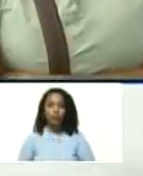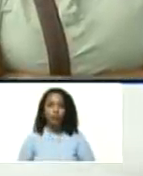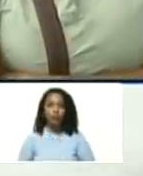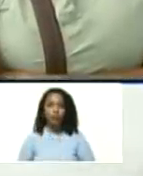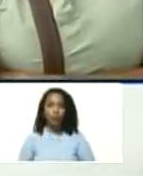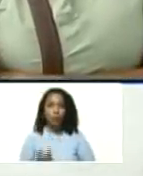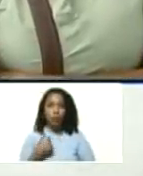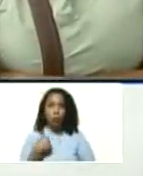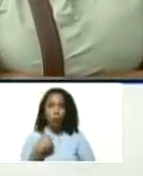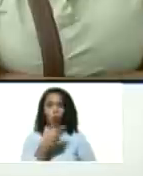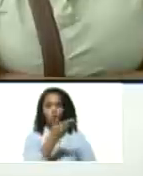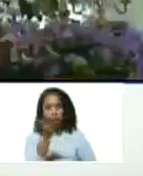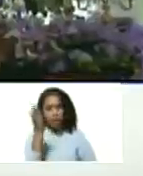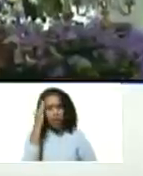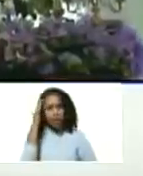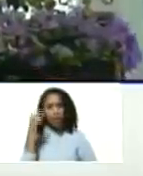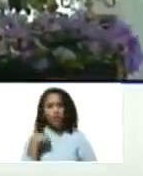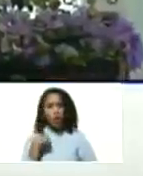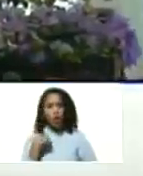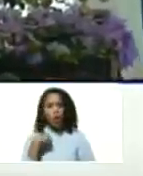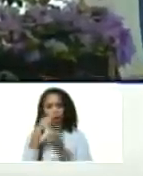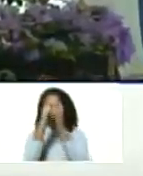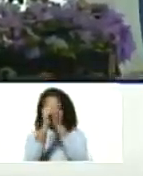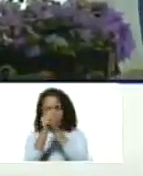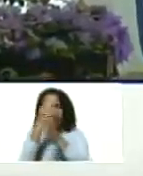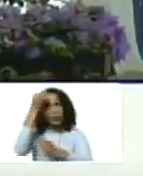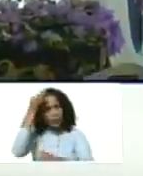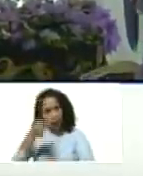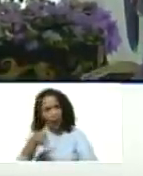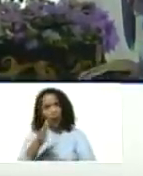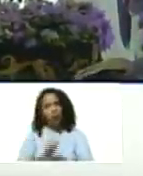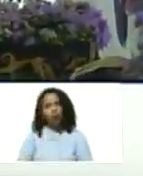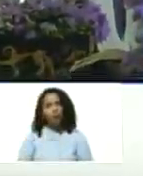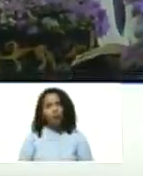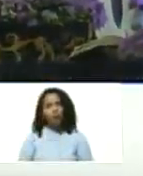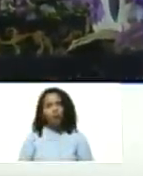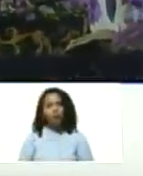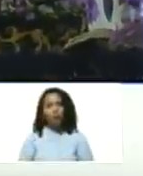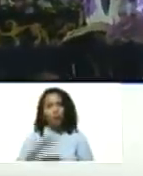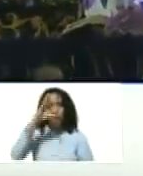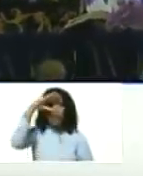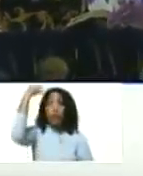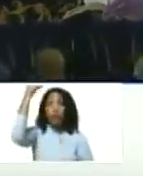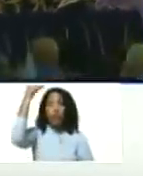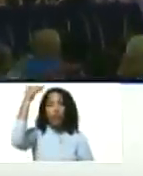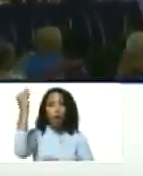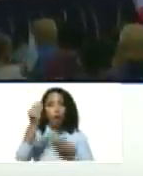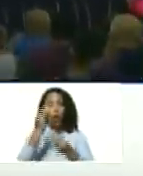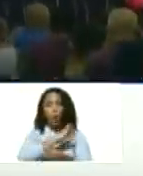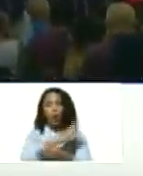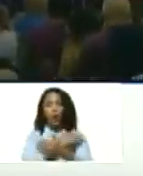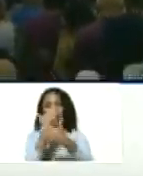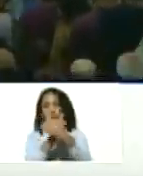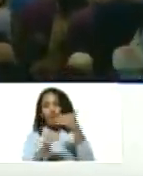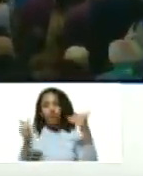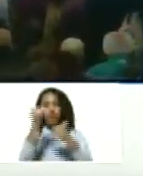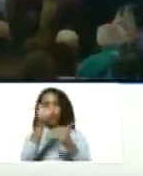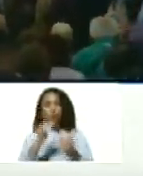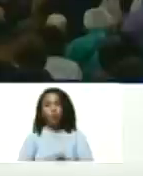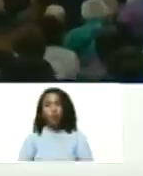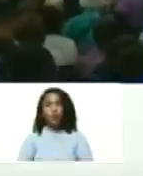yo ustedes saben soy un ferviente creyente en dios como fuerza suprema